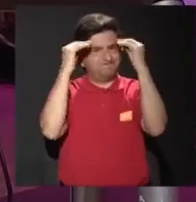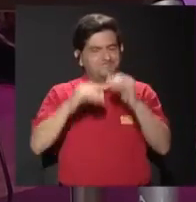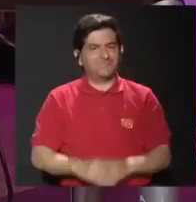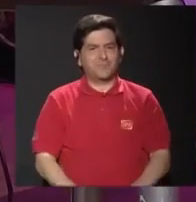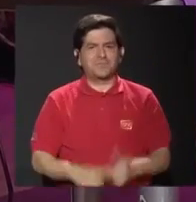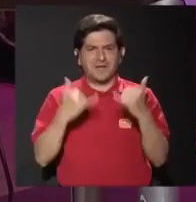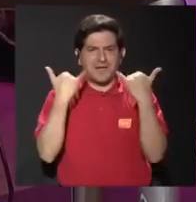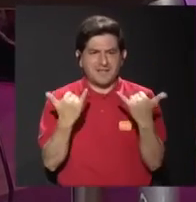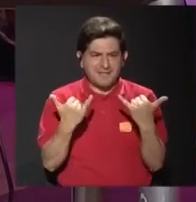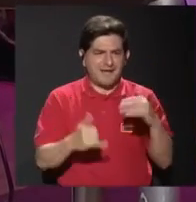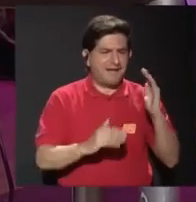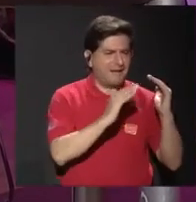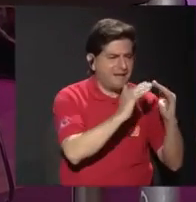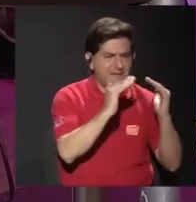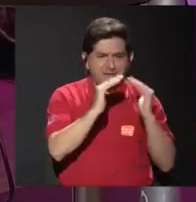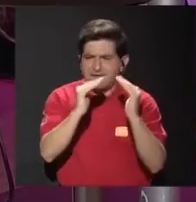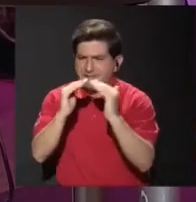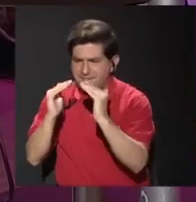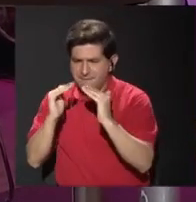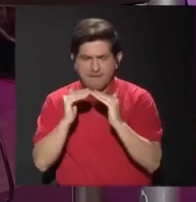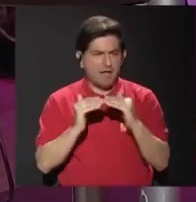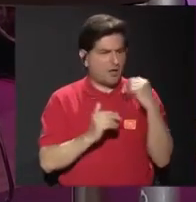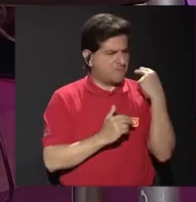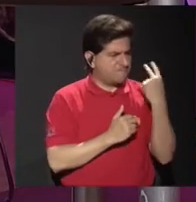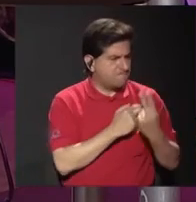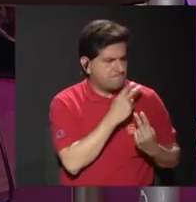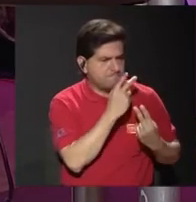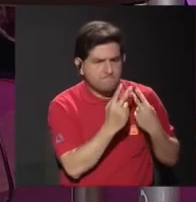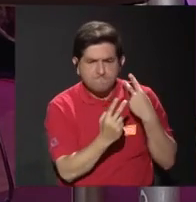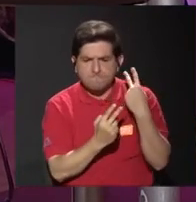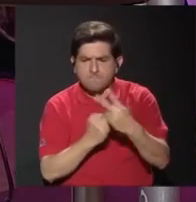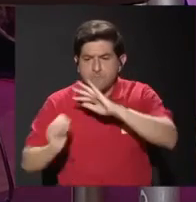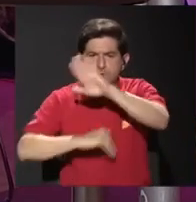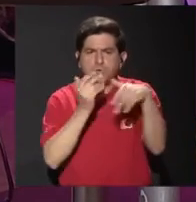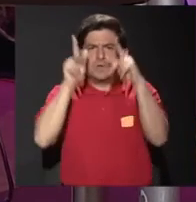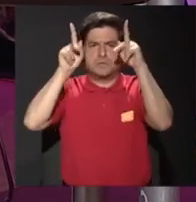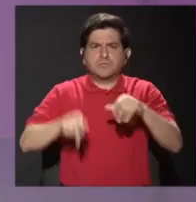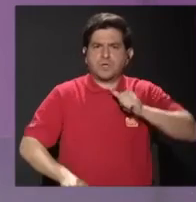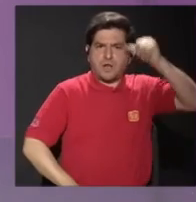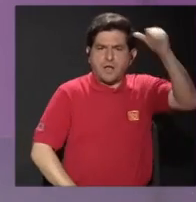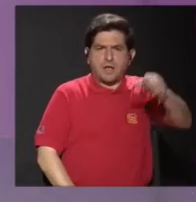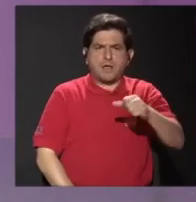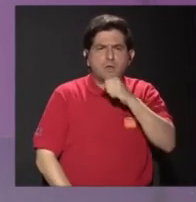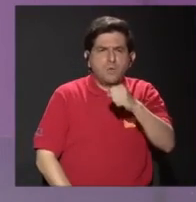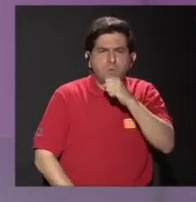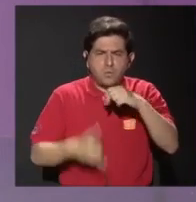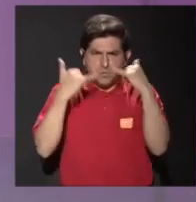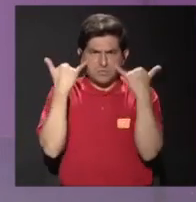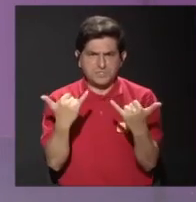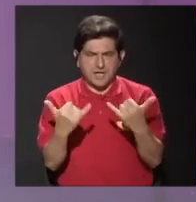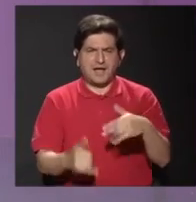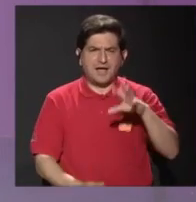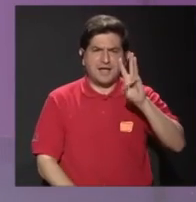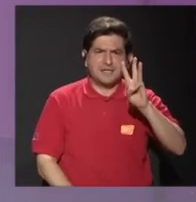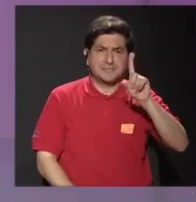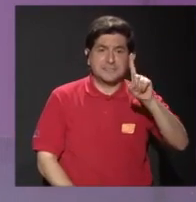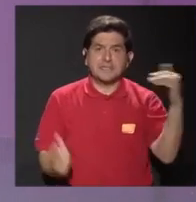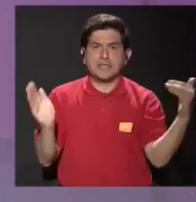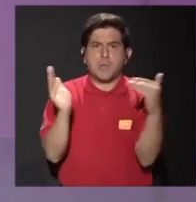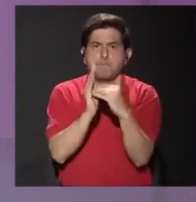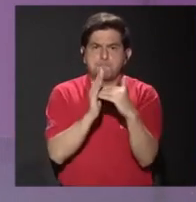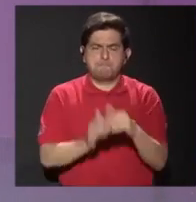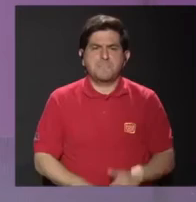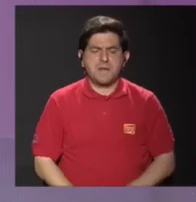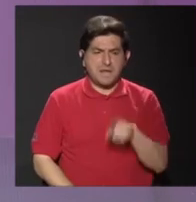desagregada casa por casa y hemos ido a visitar todas las personas adultas mayores en este momento ya tenemos 2000